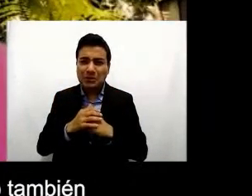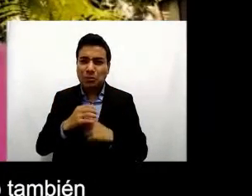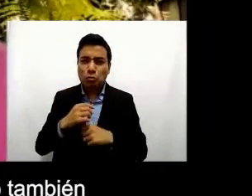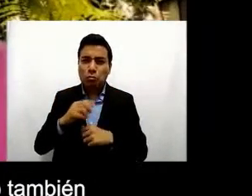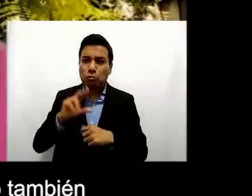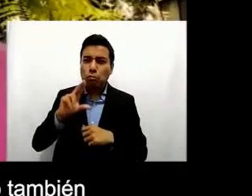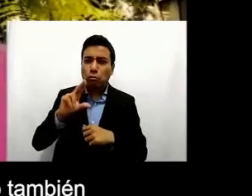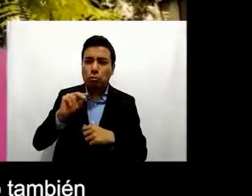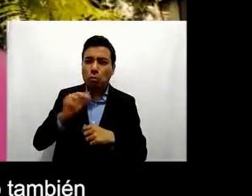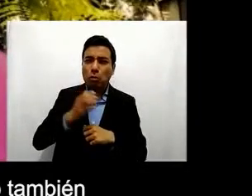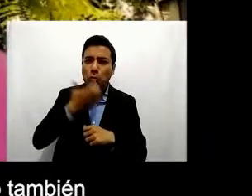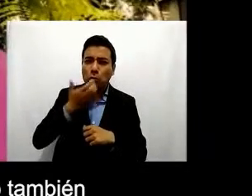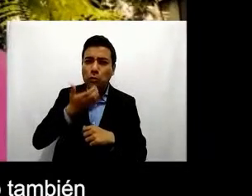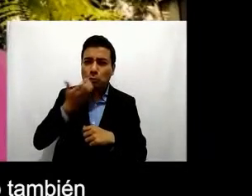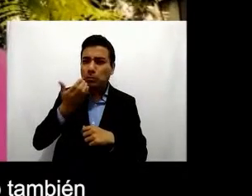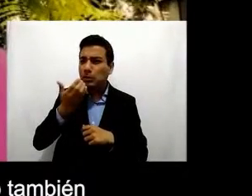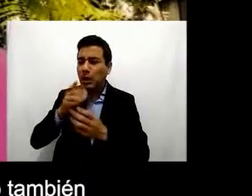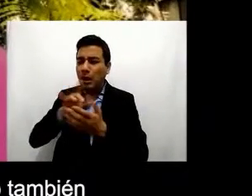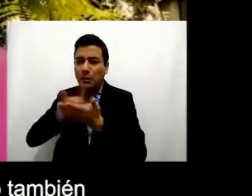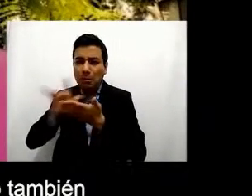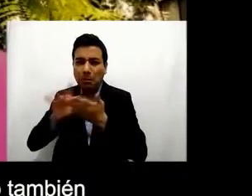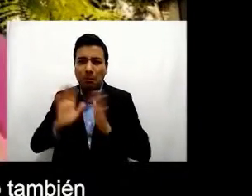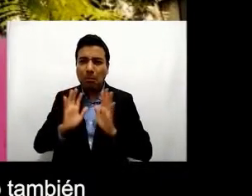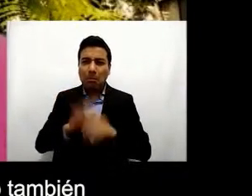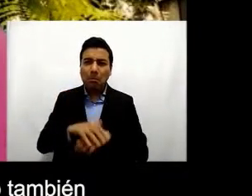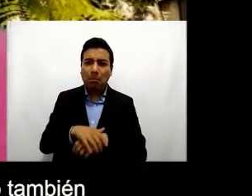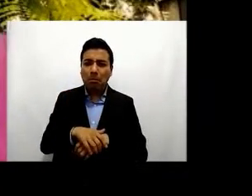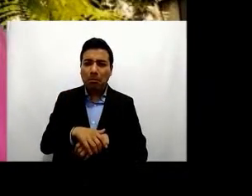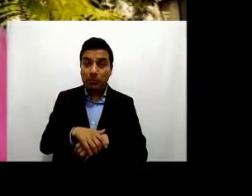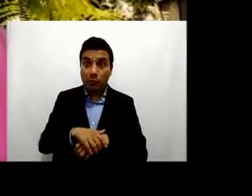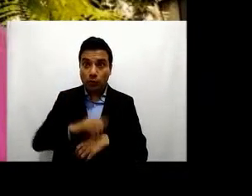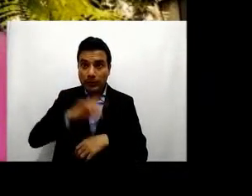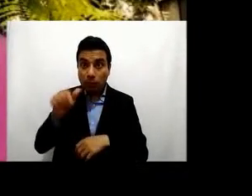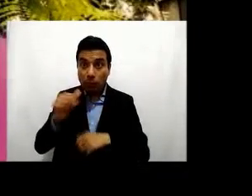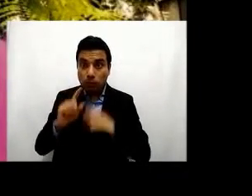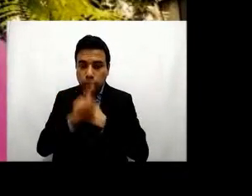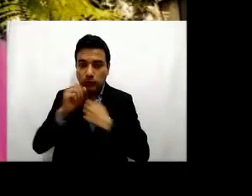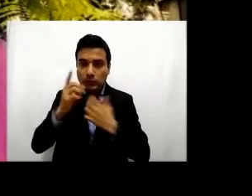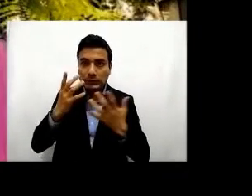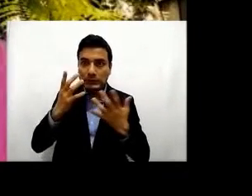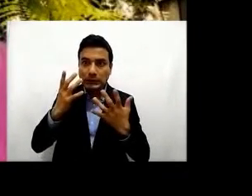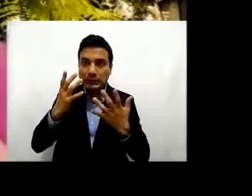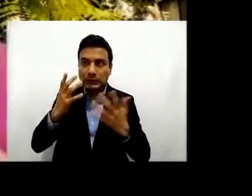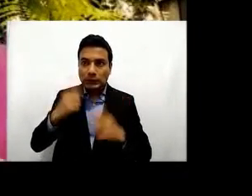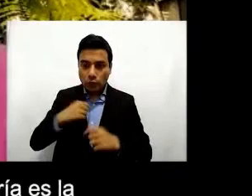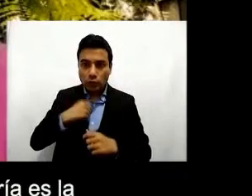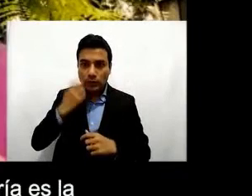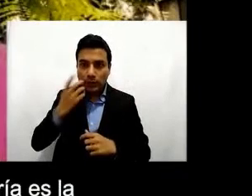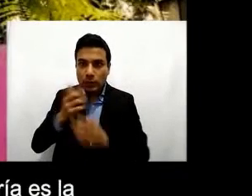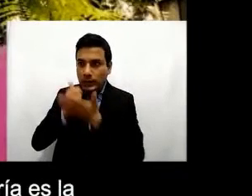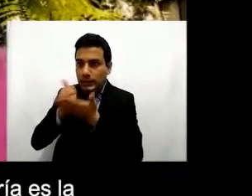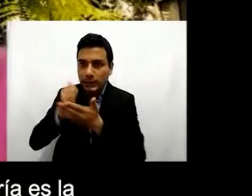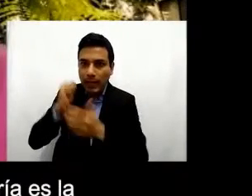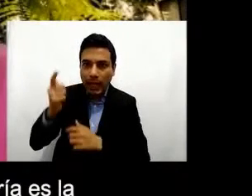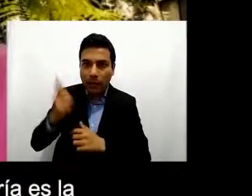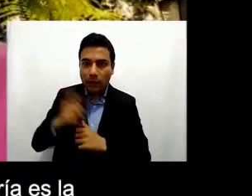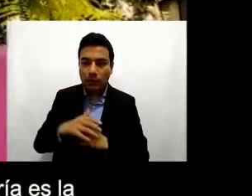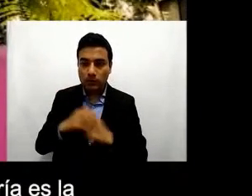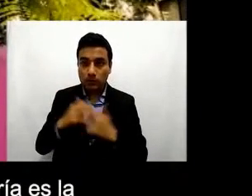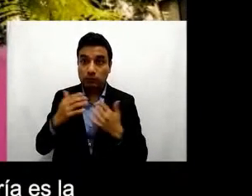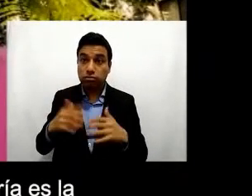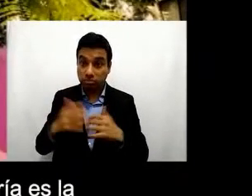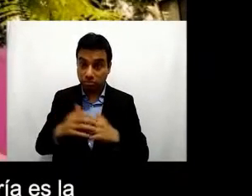quizás por necesidad propia, pero también por motivación a decir, yo desde mi espacio quiero hacer algo también. Entonces, creo que se